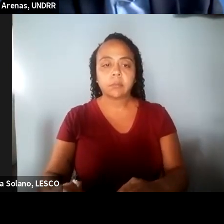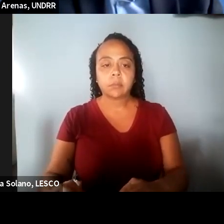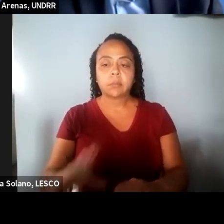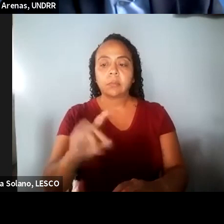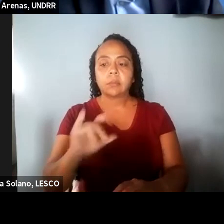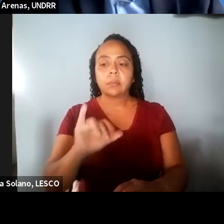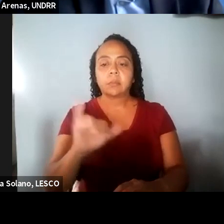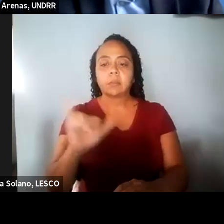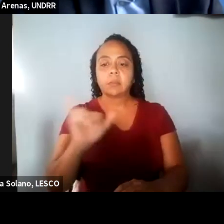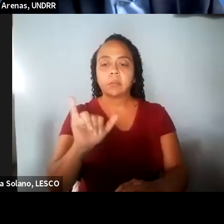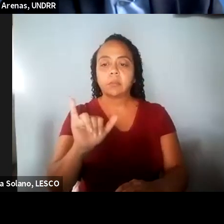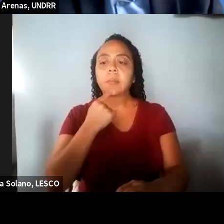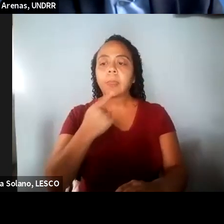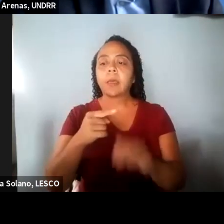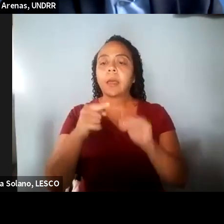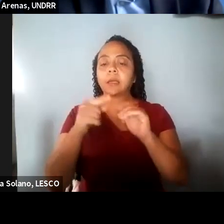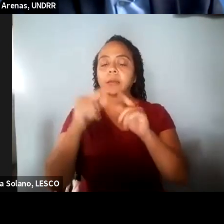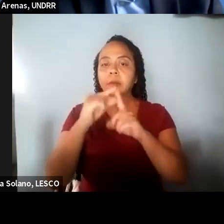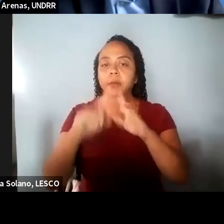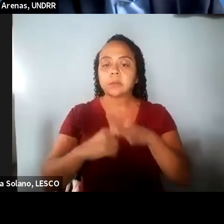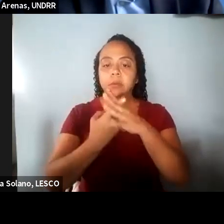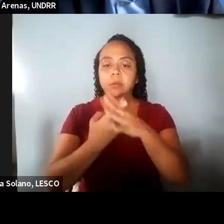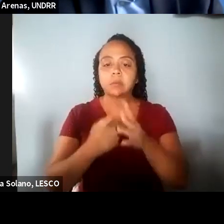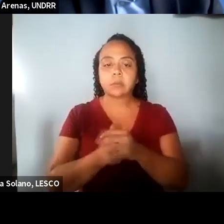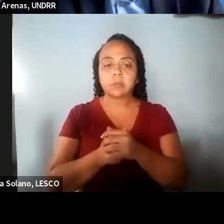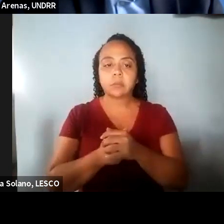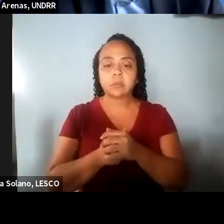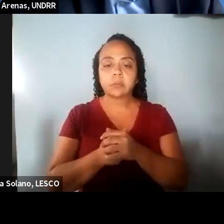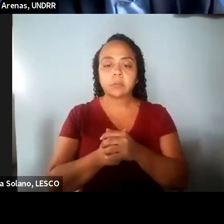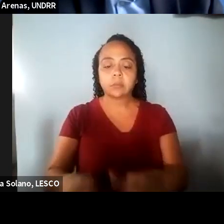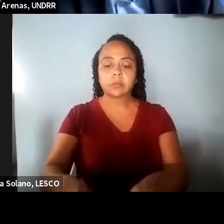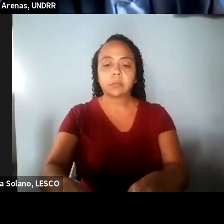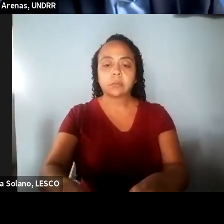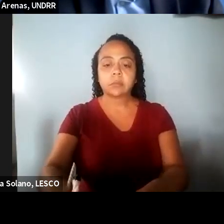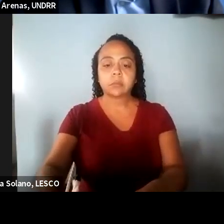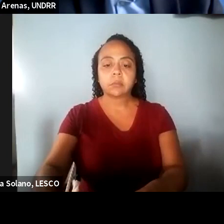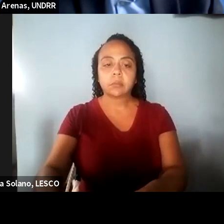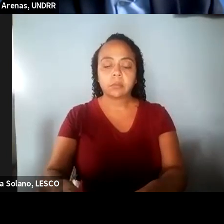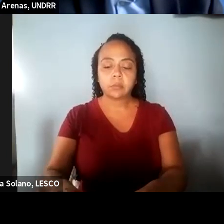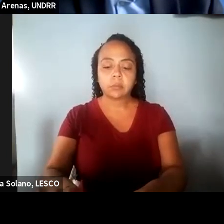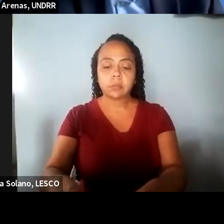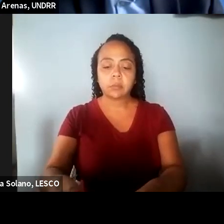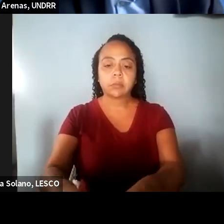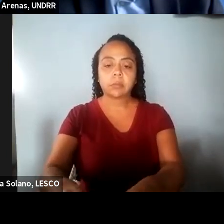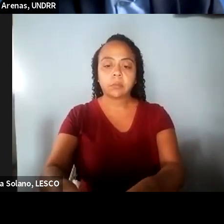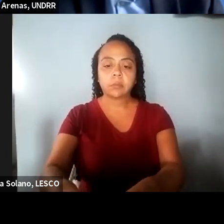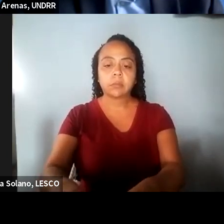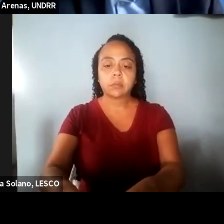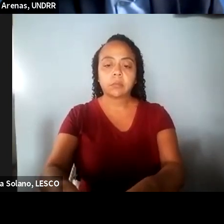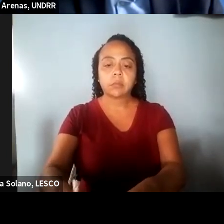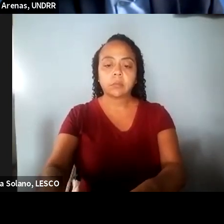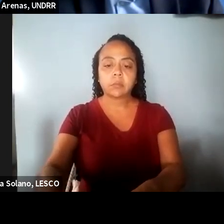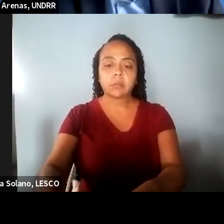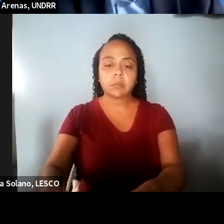palabras de inicio quizá uno de los retos mayores que tenemos es entender que este este modelo de trabajo